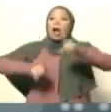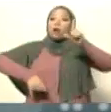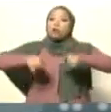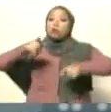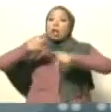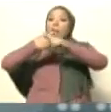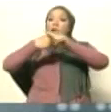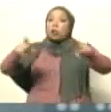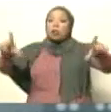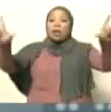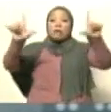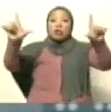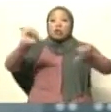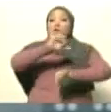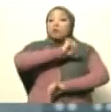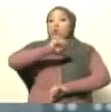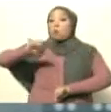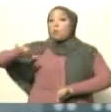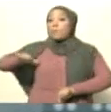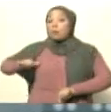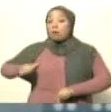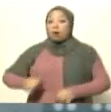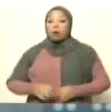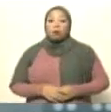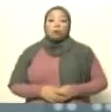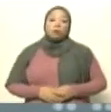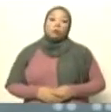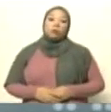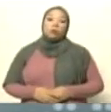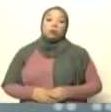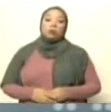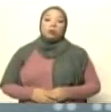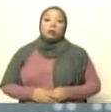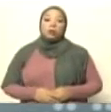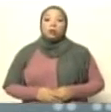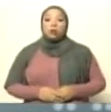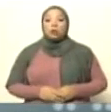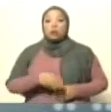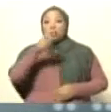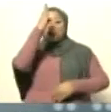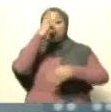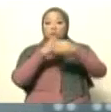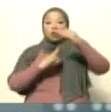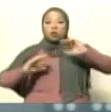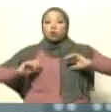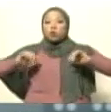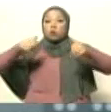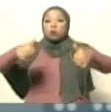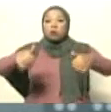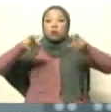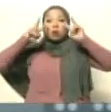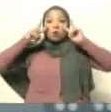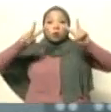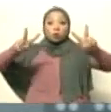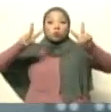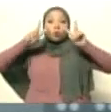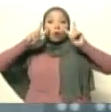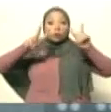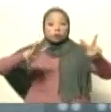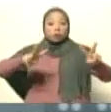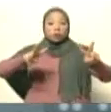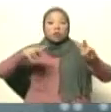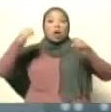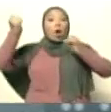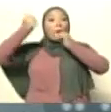la pantalla. Entonces, que no había ocurrido nunca. Parten la pantalla y comienzan a verse, mientras hablaba el presidente,